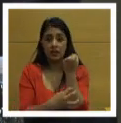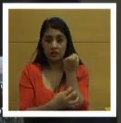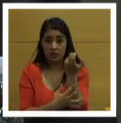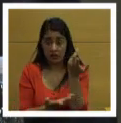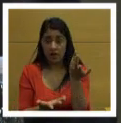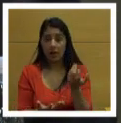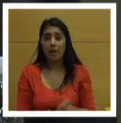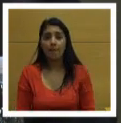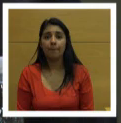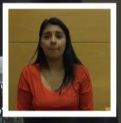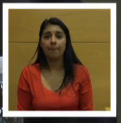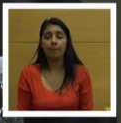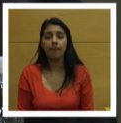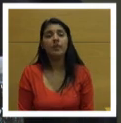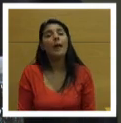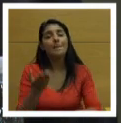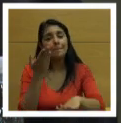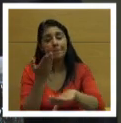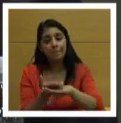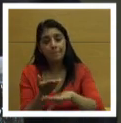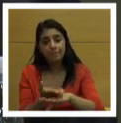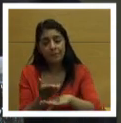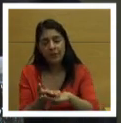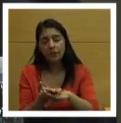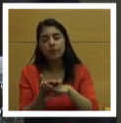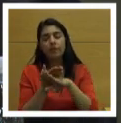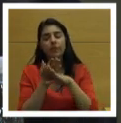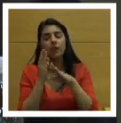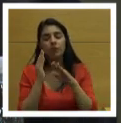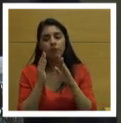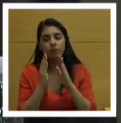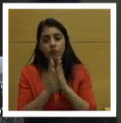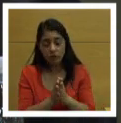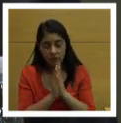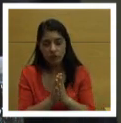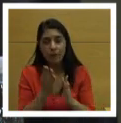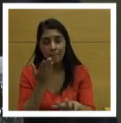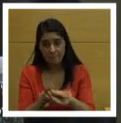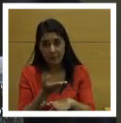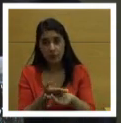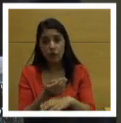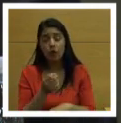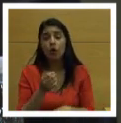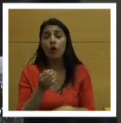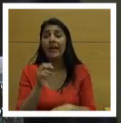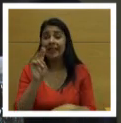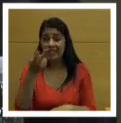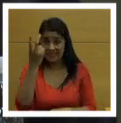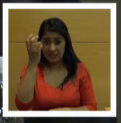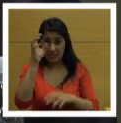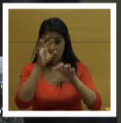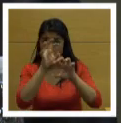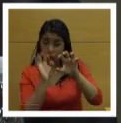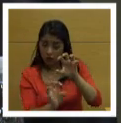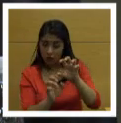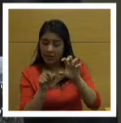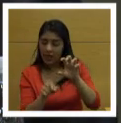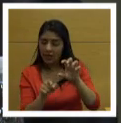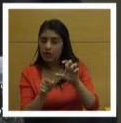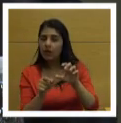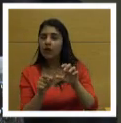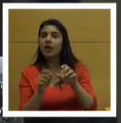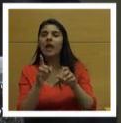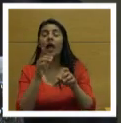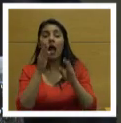expuesto, solicito encarecidamente que podamos escuchar en el segundo bloque atentamente a quienes